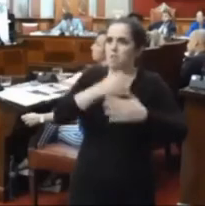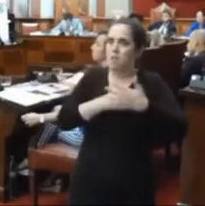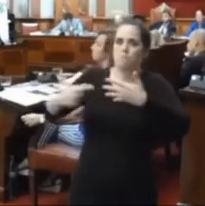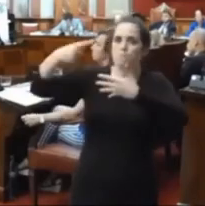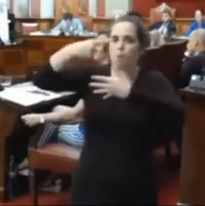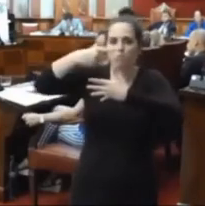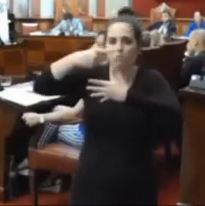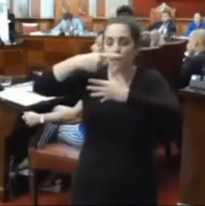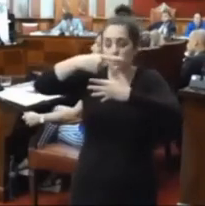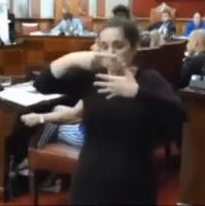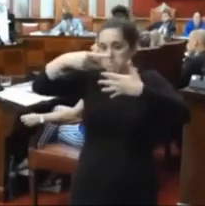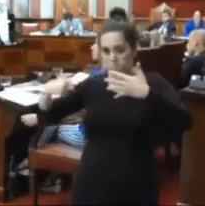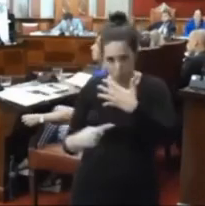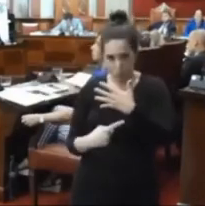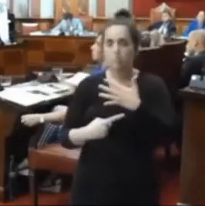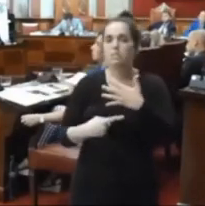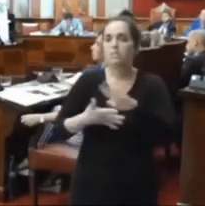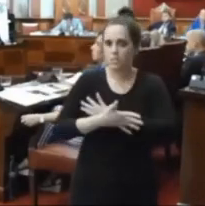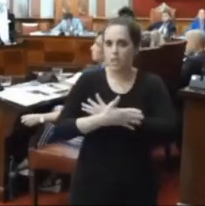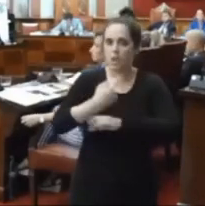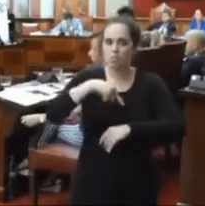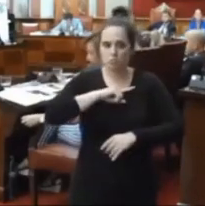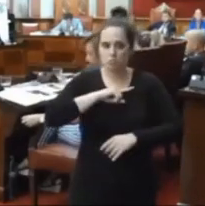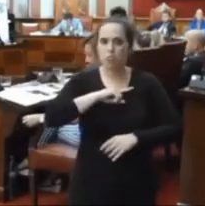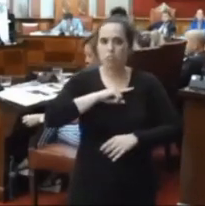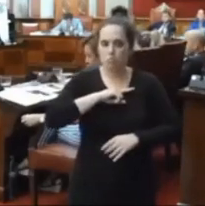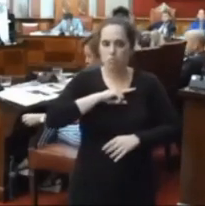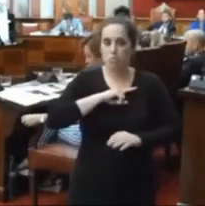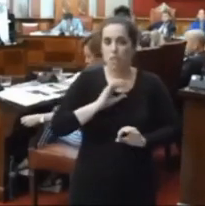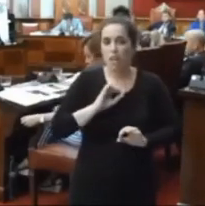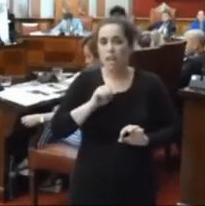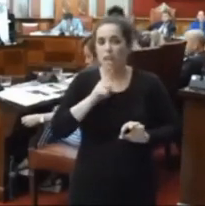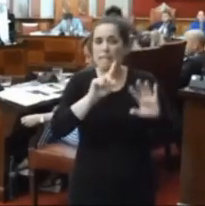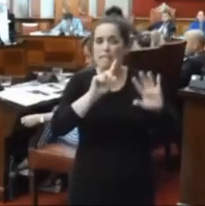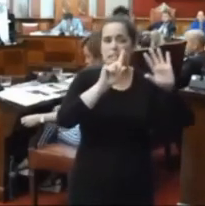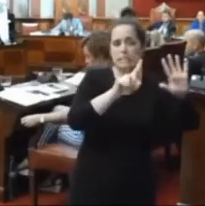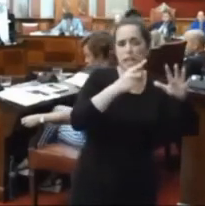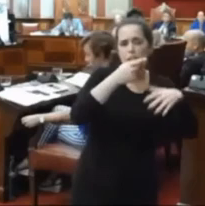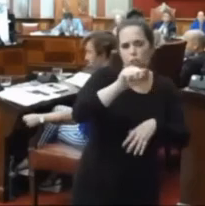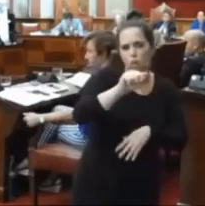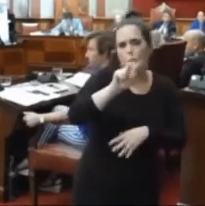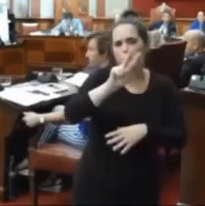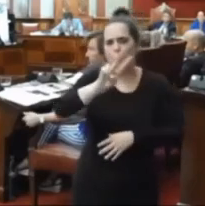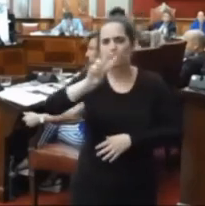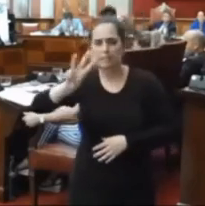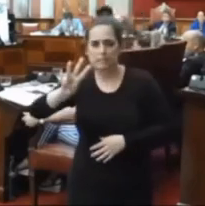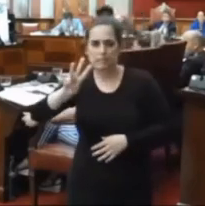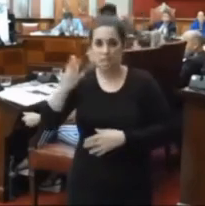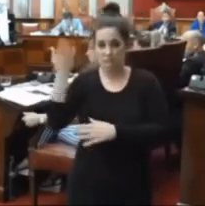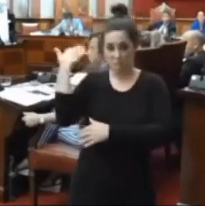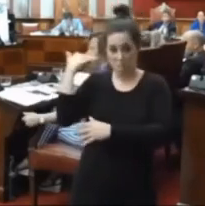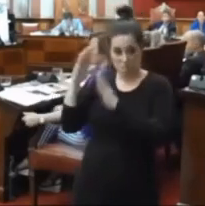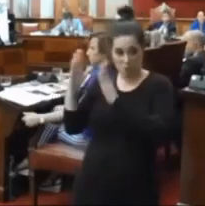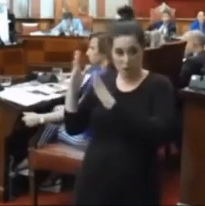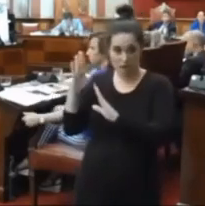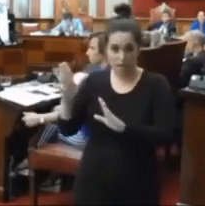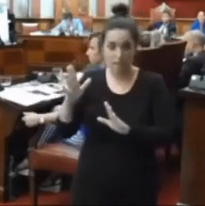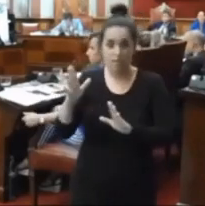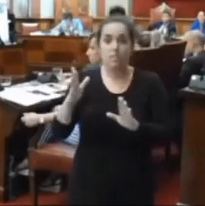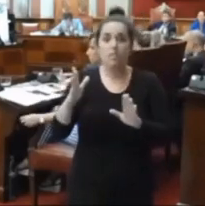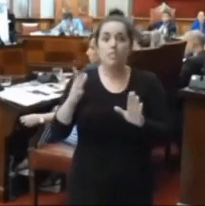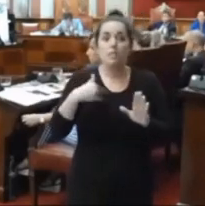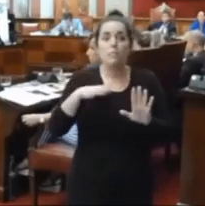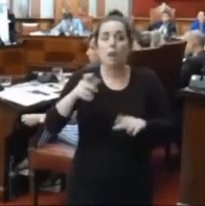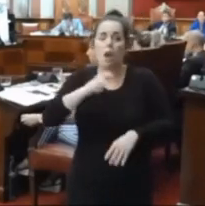bajaron, quedándonos nosotros en ese periodo en el 6,23, no lo puse porque no me iba a dar tiempo, pero en el Estado español era